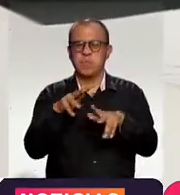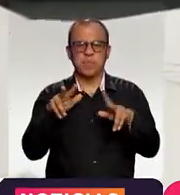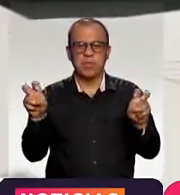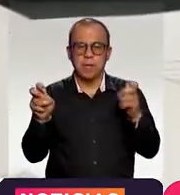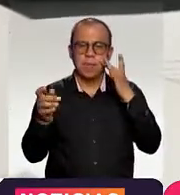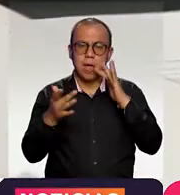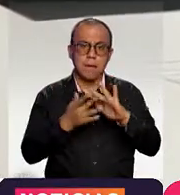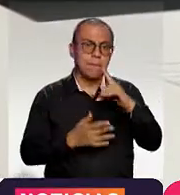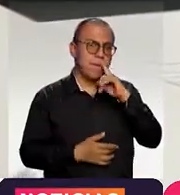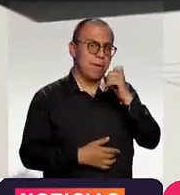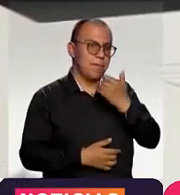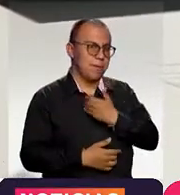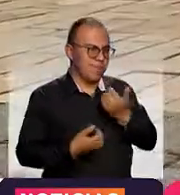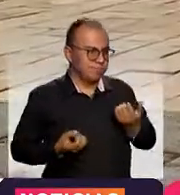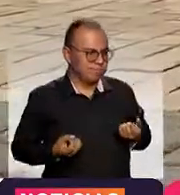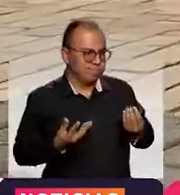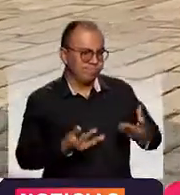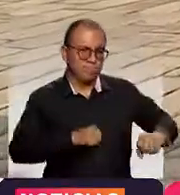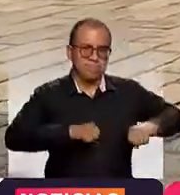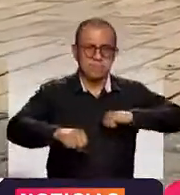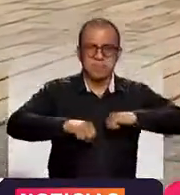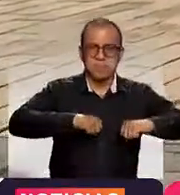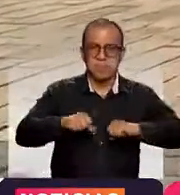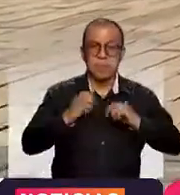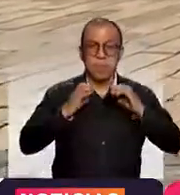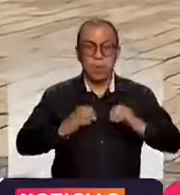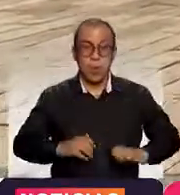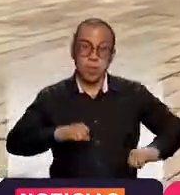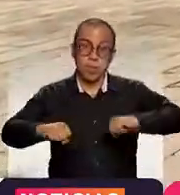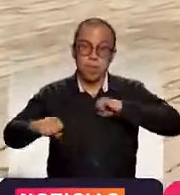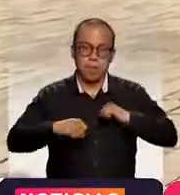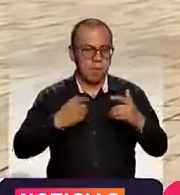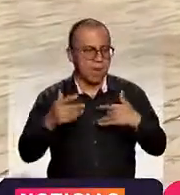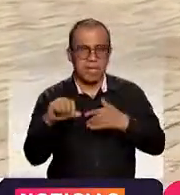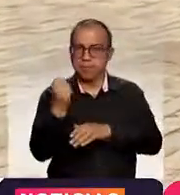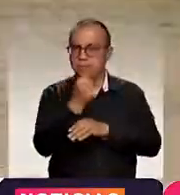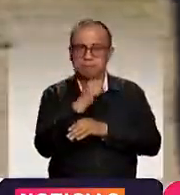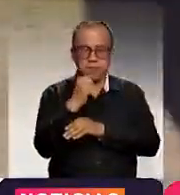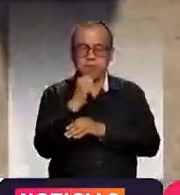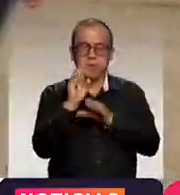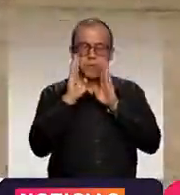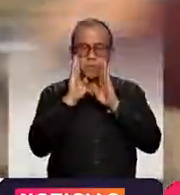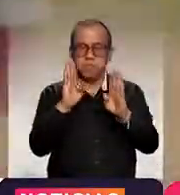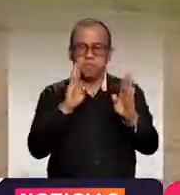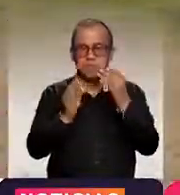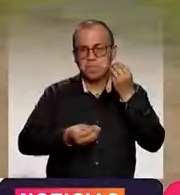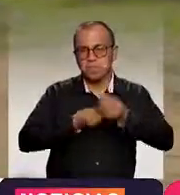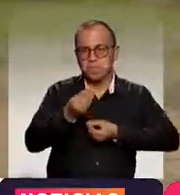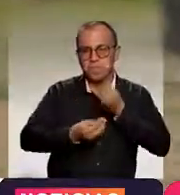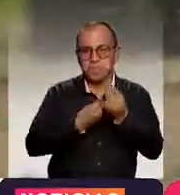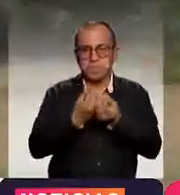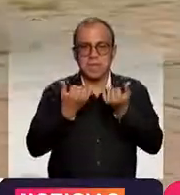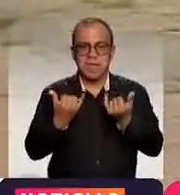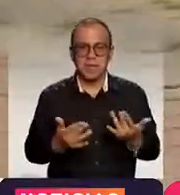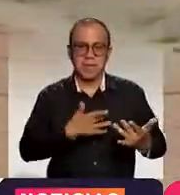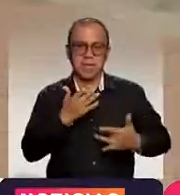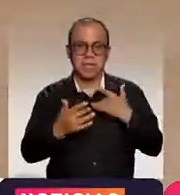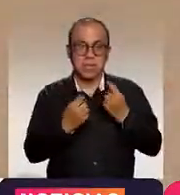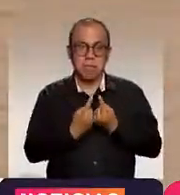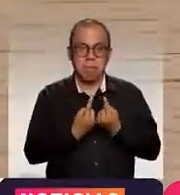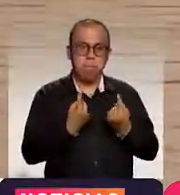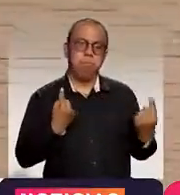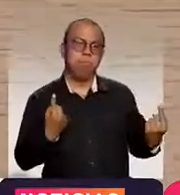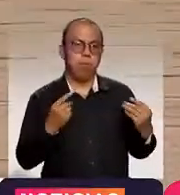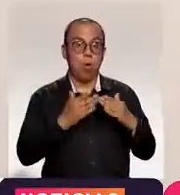padres dediquen tiempo a las actividades físicas de los niños para entretenerlos y que la distracción permita que no se sientan aislados